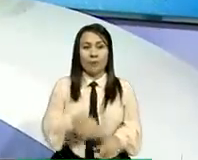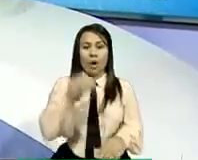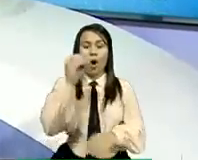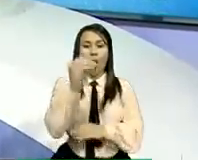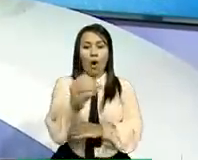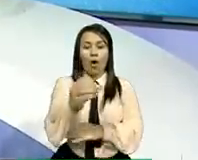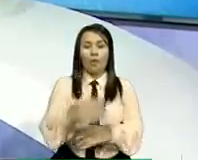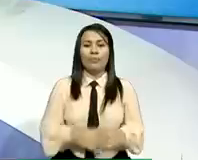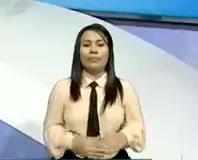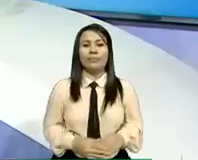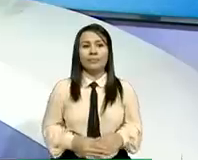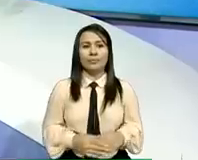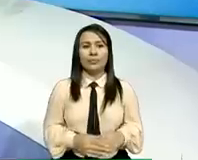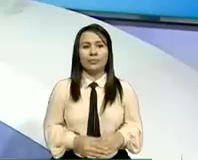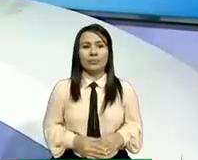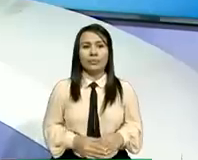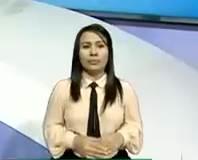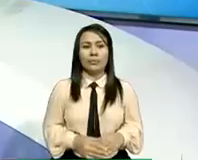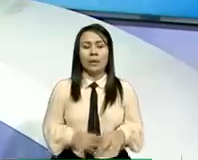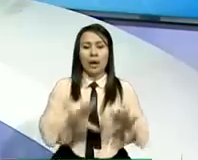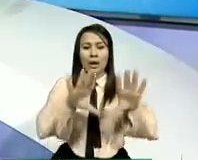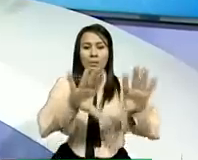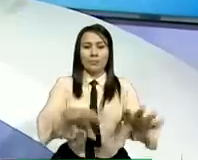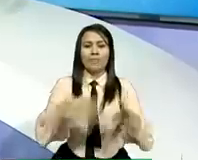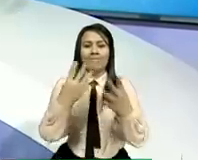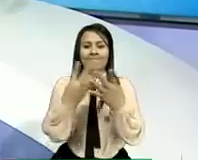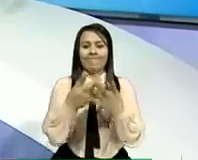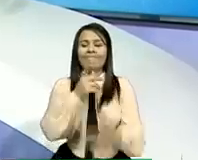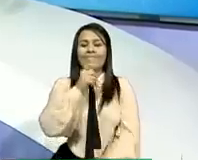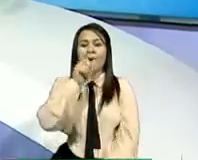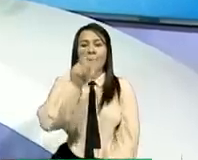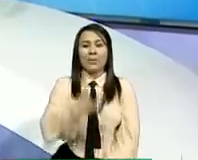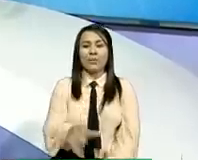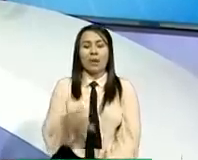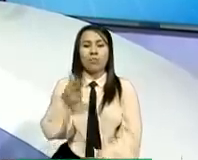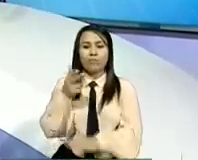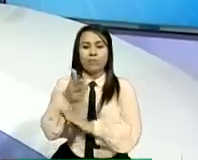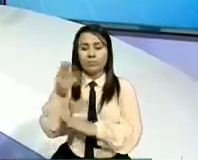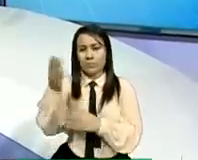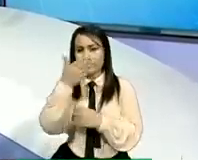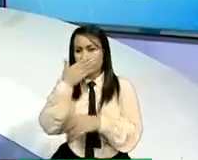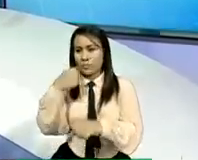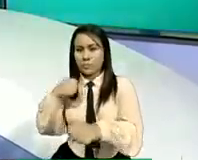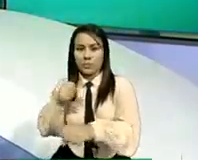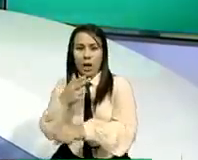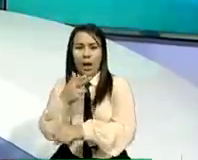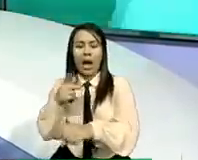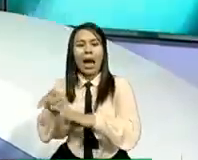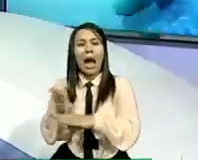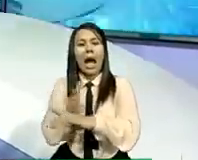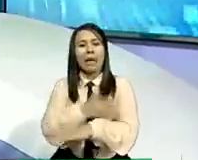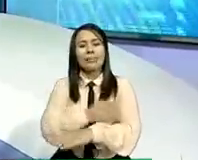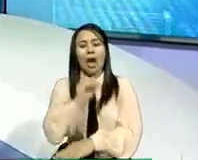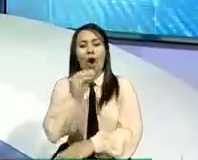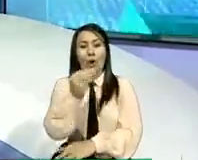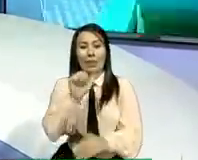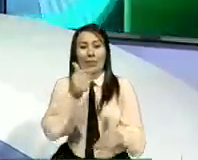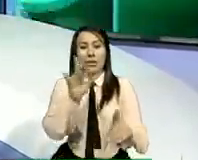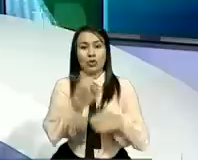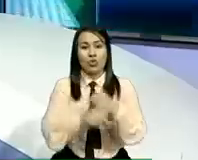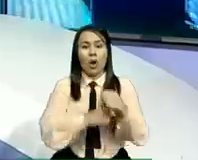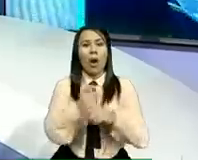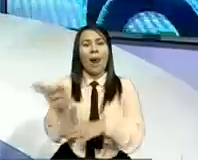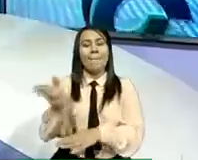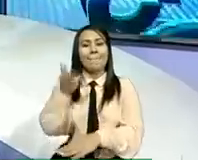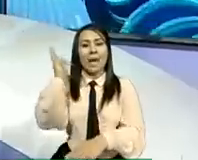Oro, subzona del Oro, perdón, capturaron a un presunto sicario. El sujeto habría asesinado a un joven de 19 años de edad